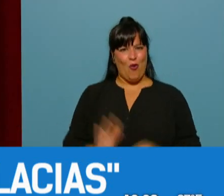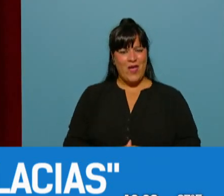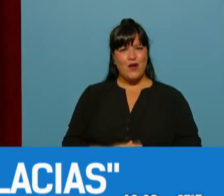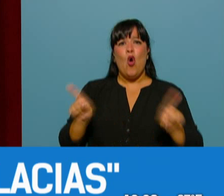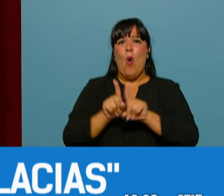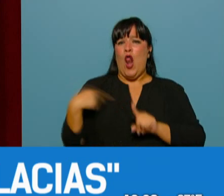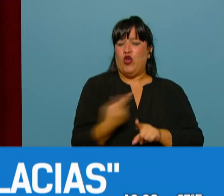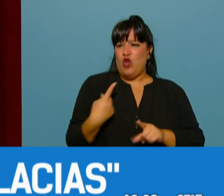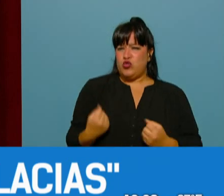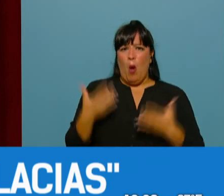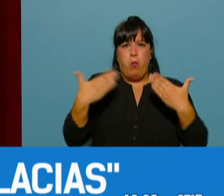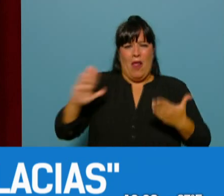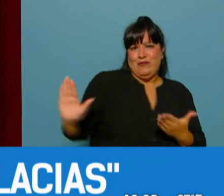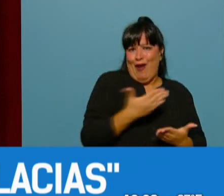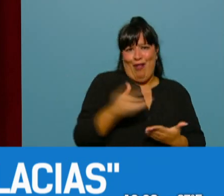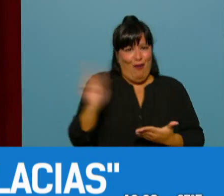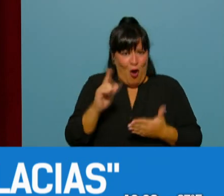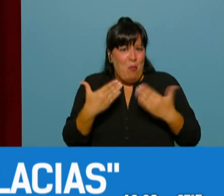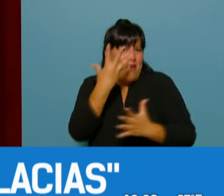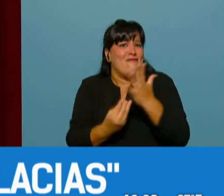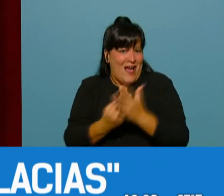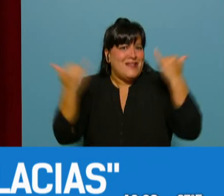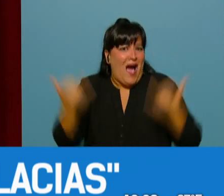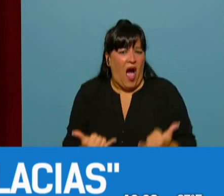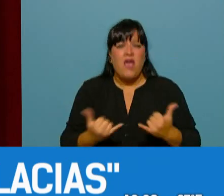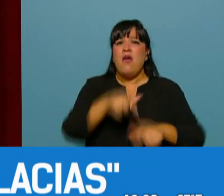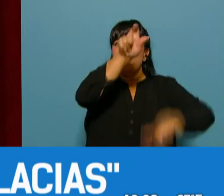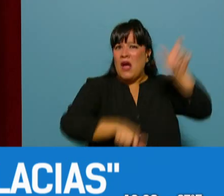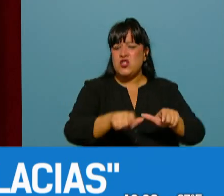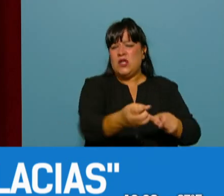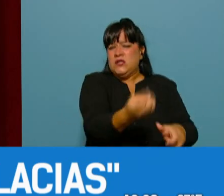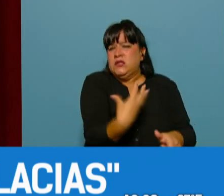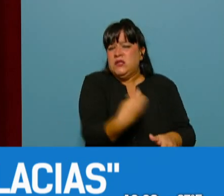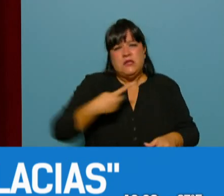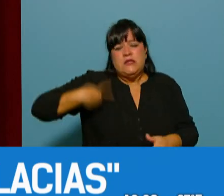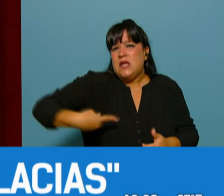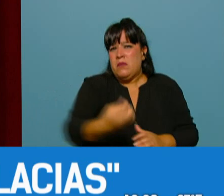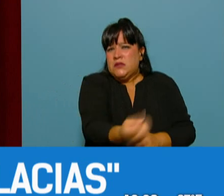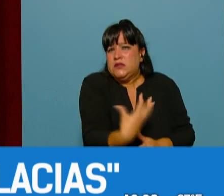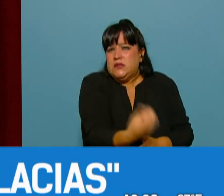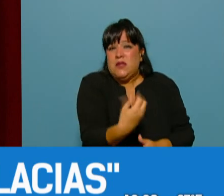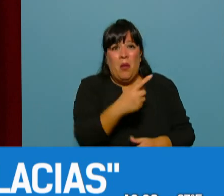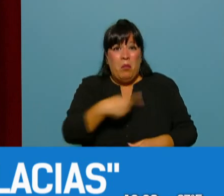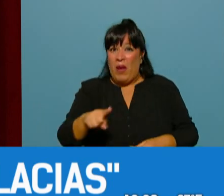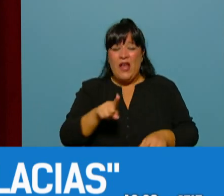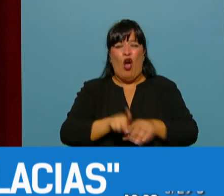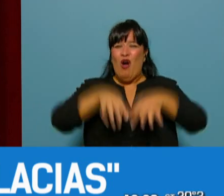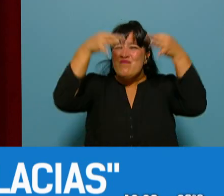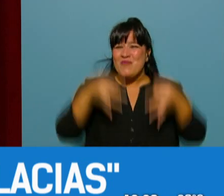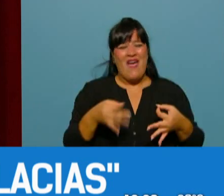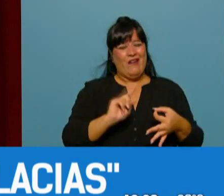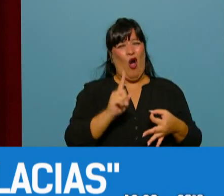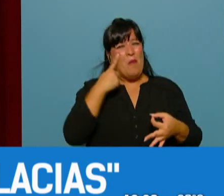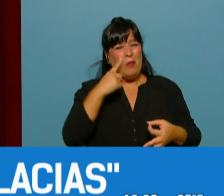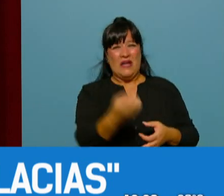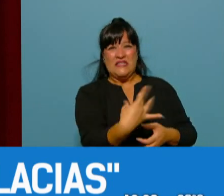somos infalibles. A quienes sistemáticamente bombardean esta gestión sin la menor objetividad,